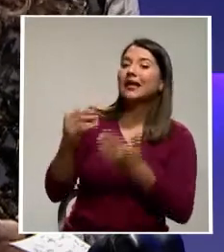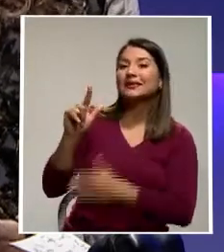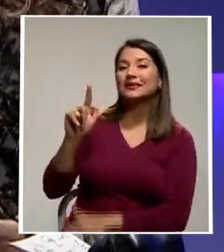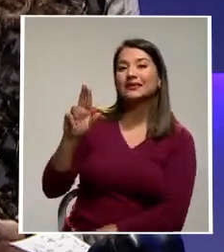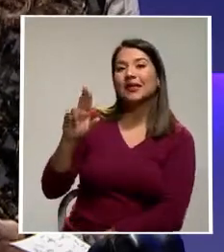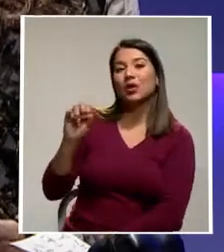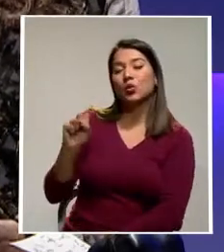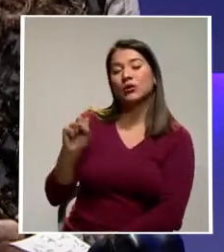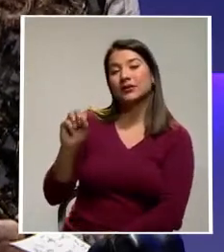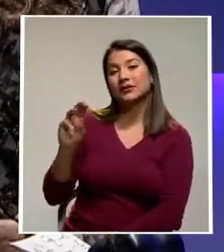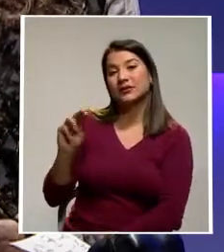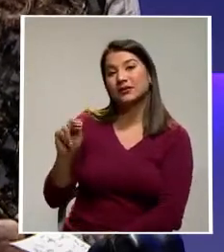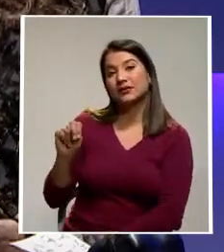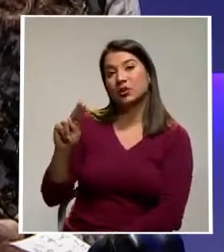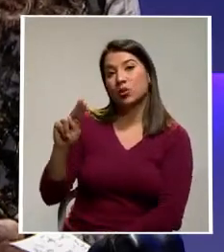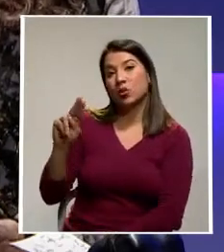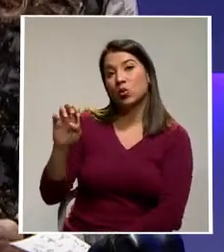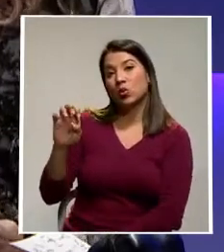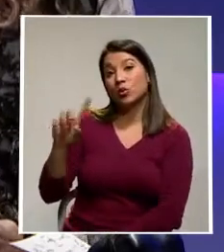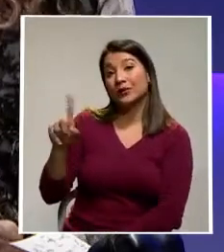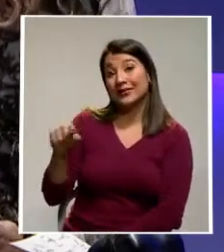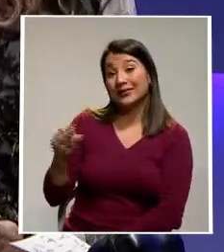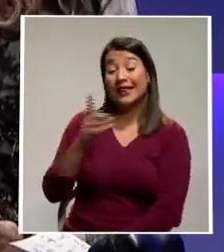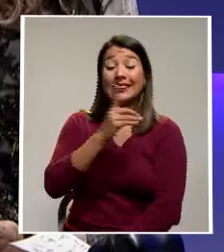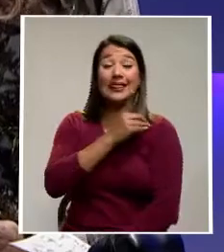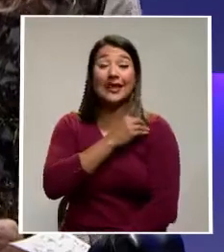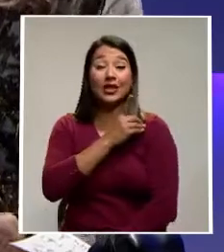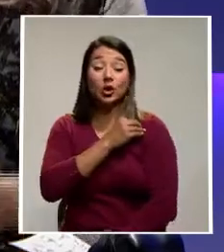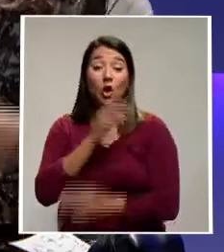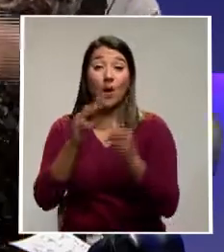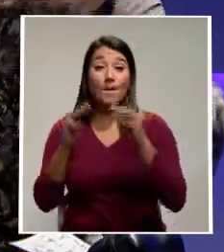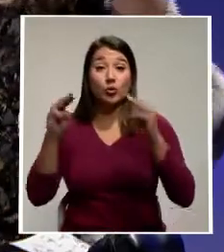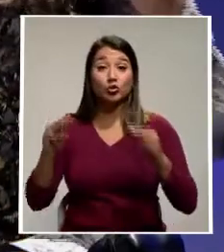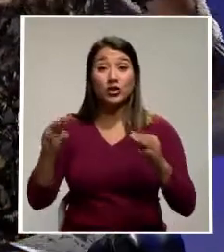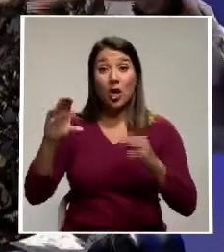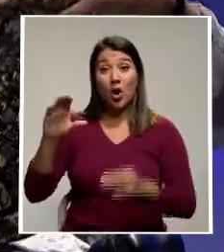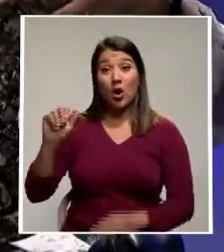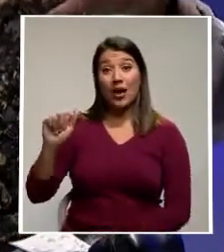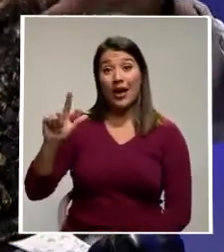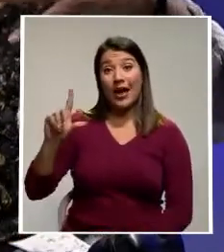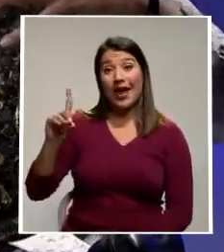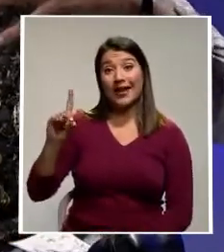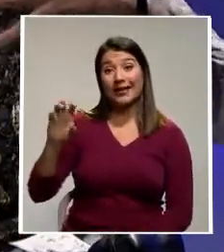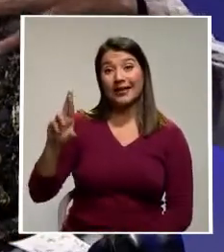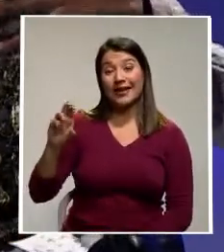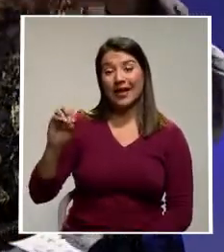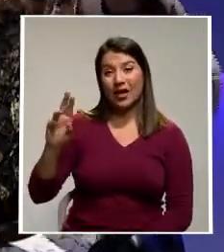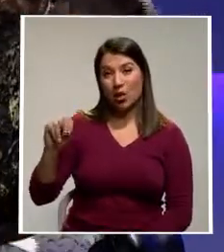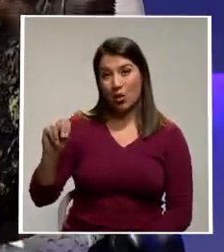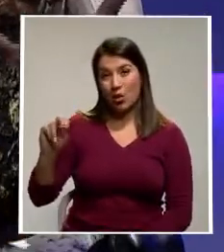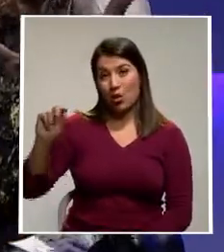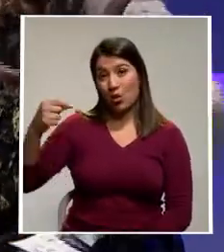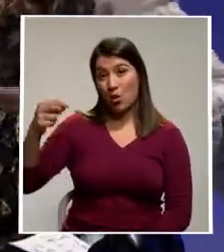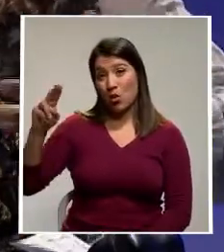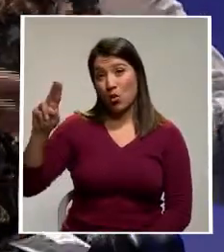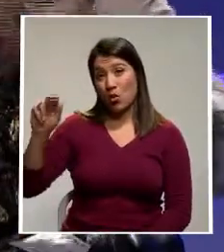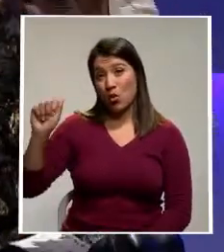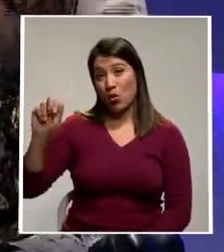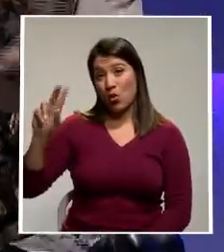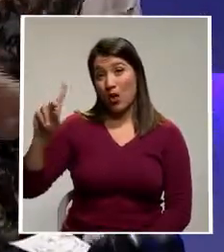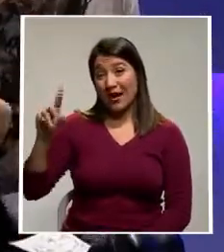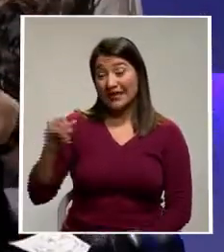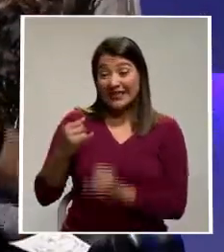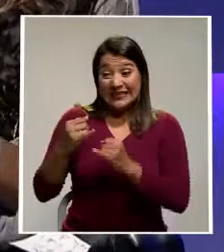el director del Museo Rafael Ángel Calderón Guardia, porque él, sin que todavía pudiera enseñarle cuál era